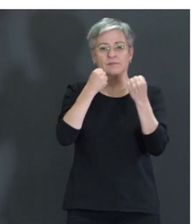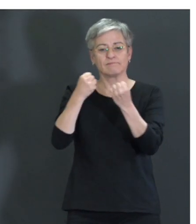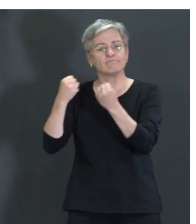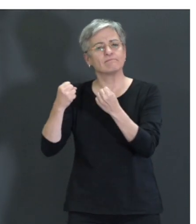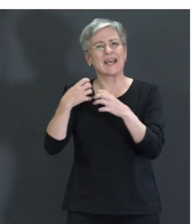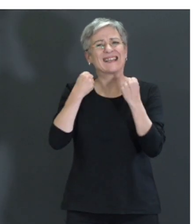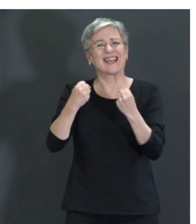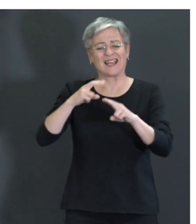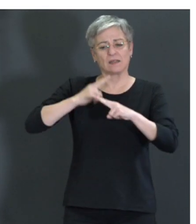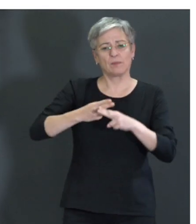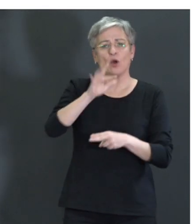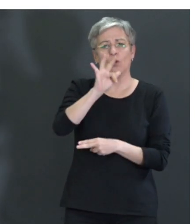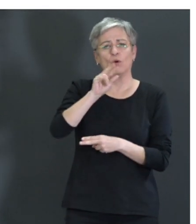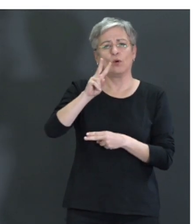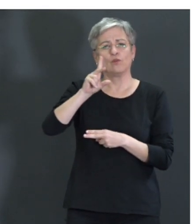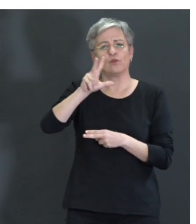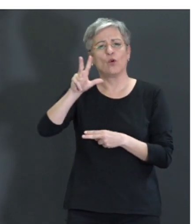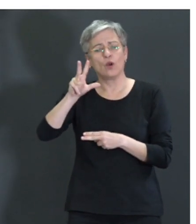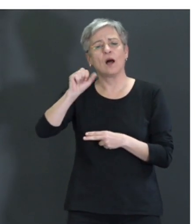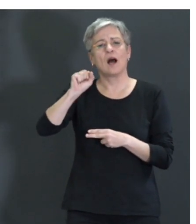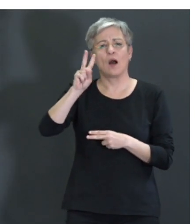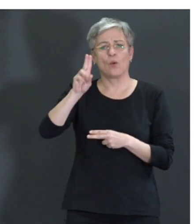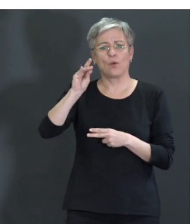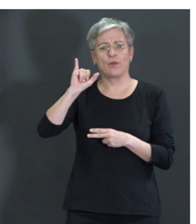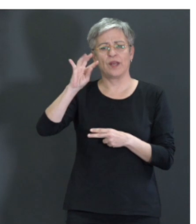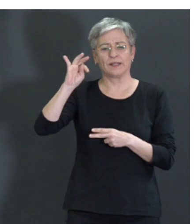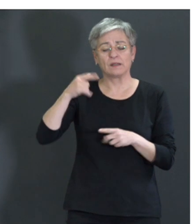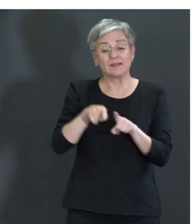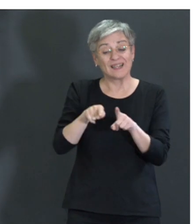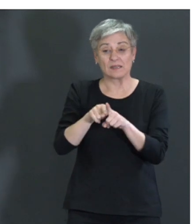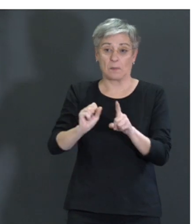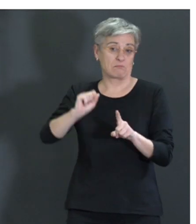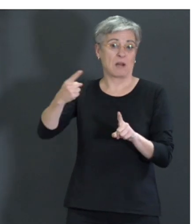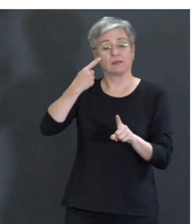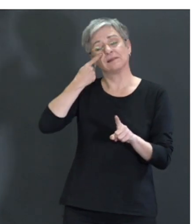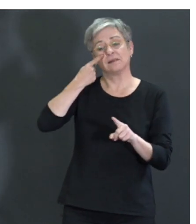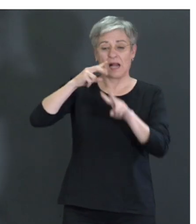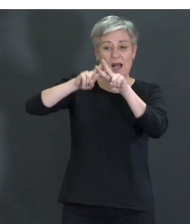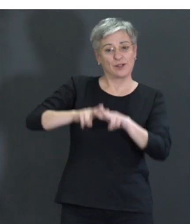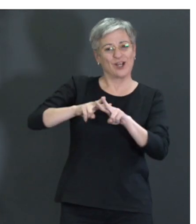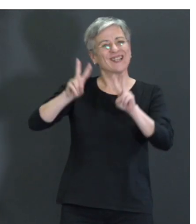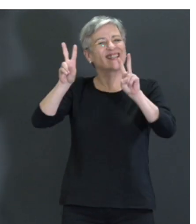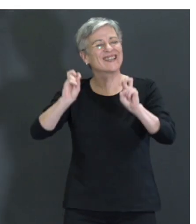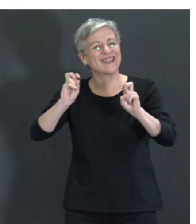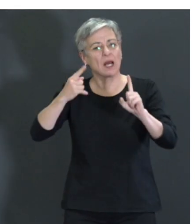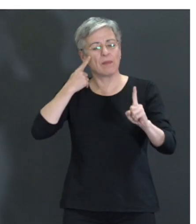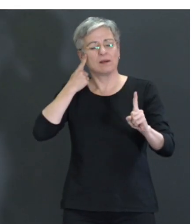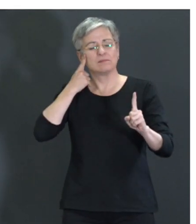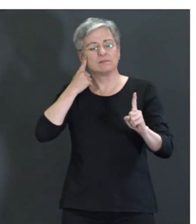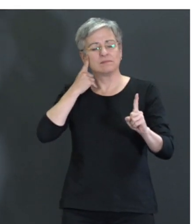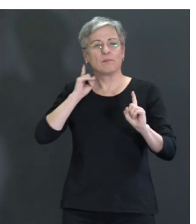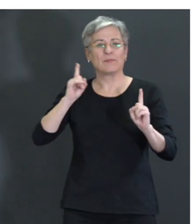Audit, cuya actividad principal son las auditorías de prevención de riesgos laborales, y además